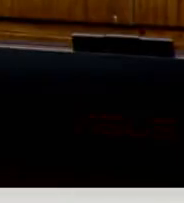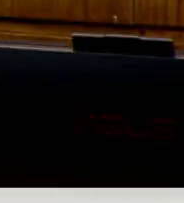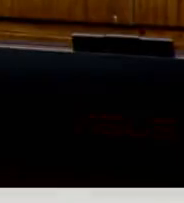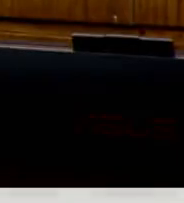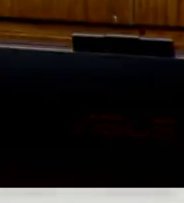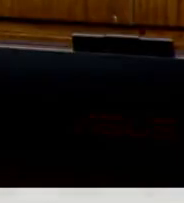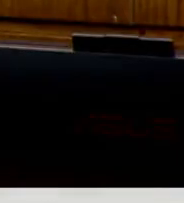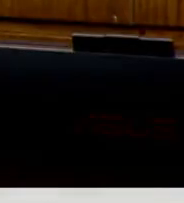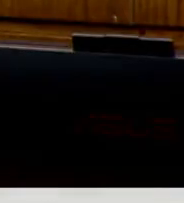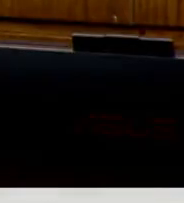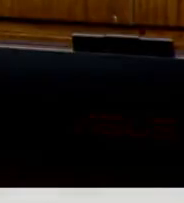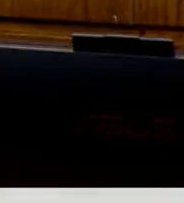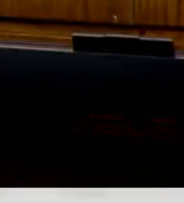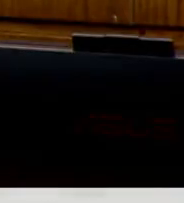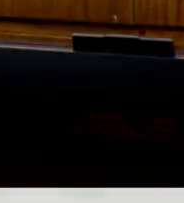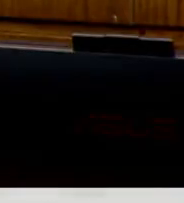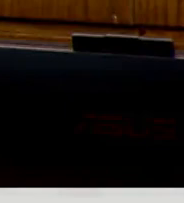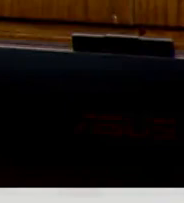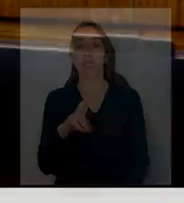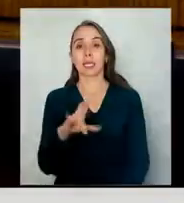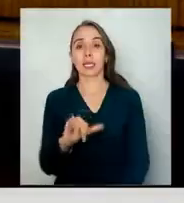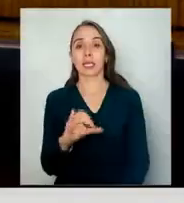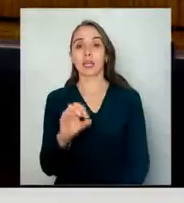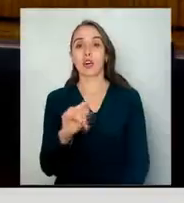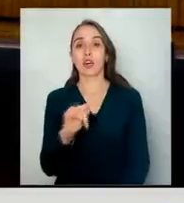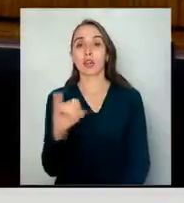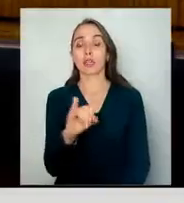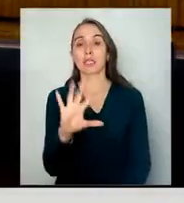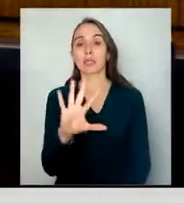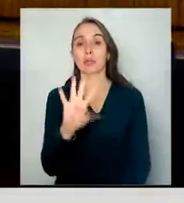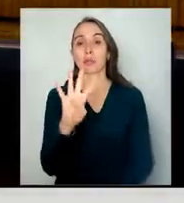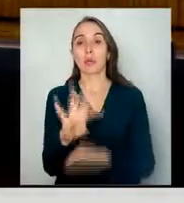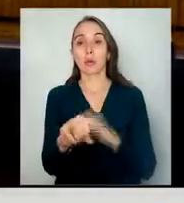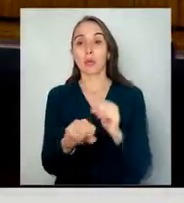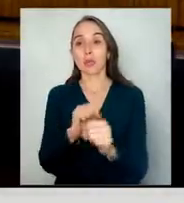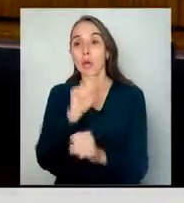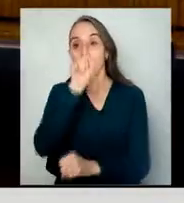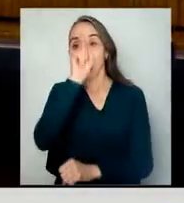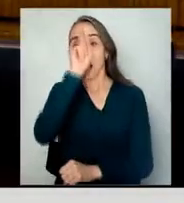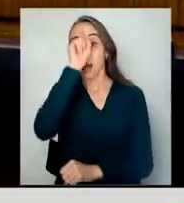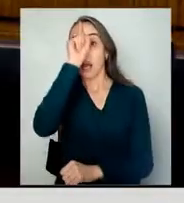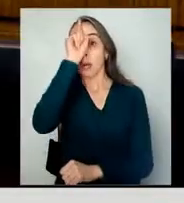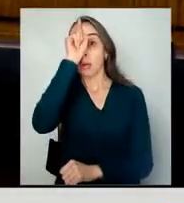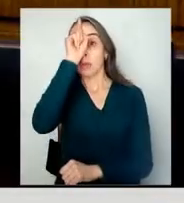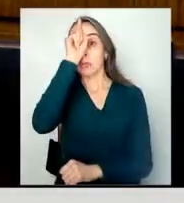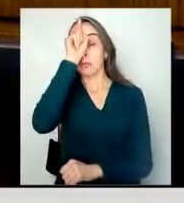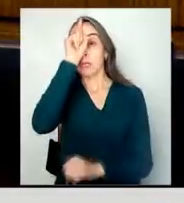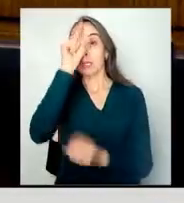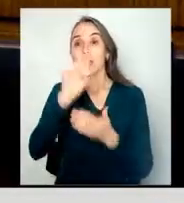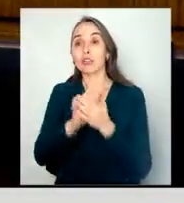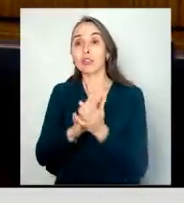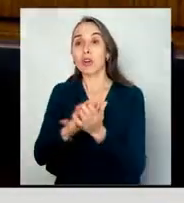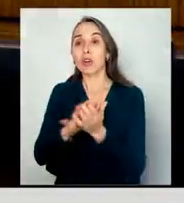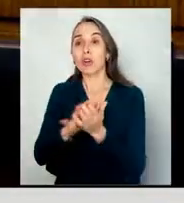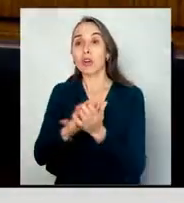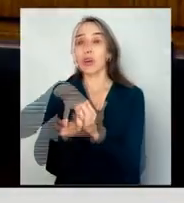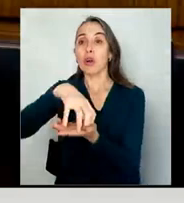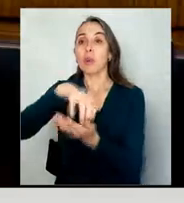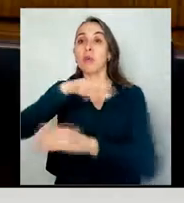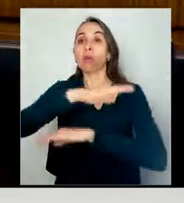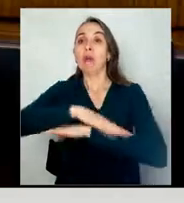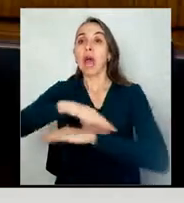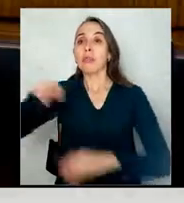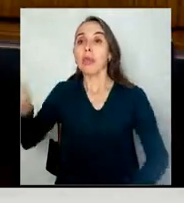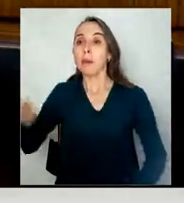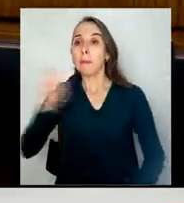Don Henry Ortiz de 54 años acostumbraba a recorrer casi toda la comuna de los Andes a pie estando siempre en